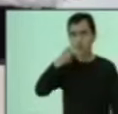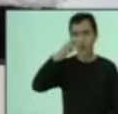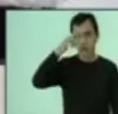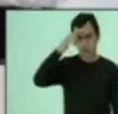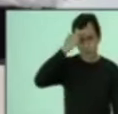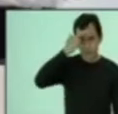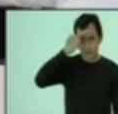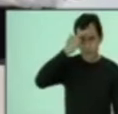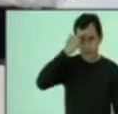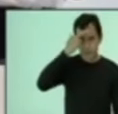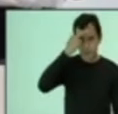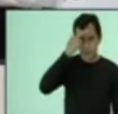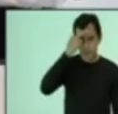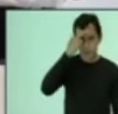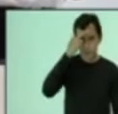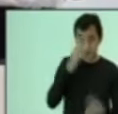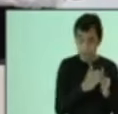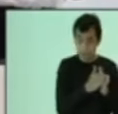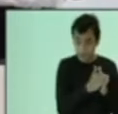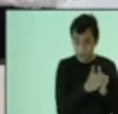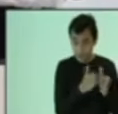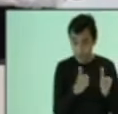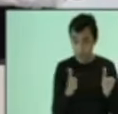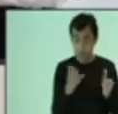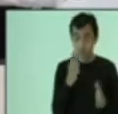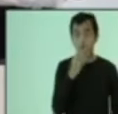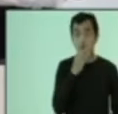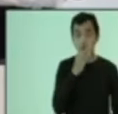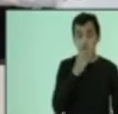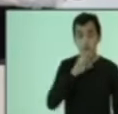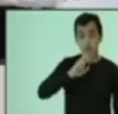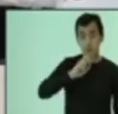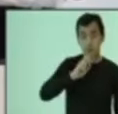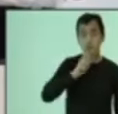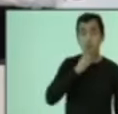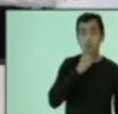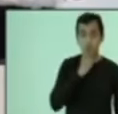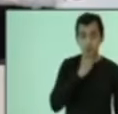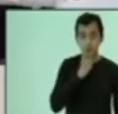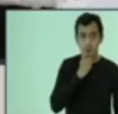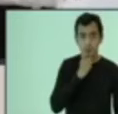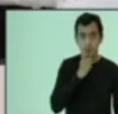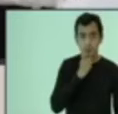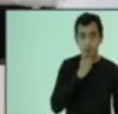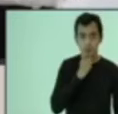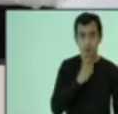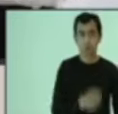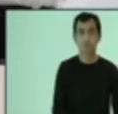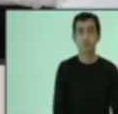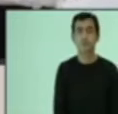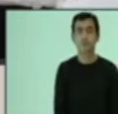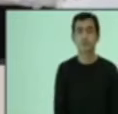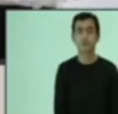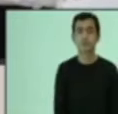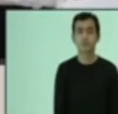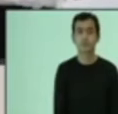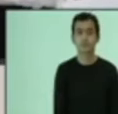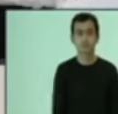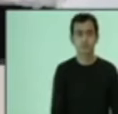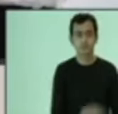bloque contarán con 2 minutos y medio, con una bolsa de tiempo de 2 minutos y medio,